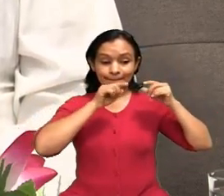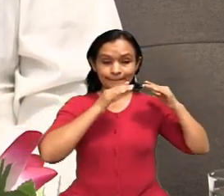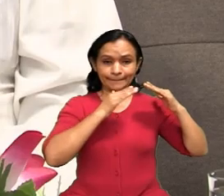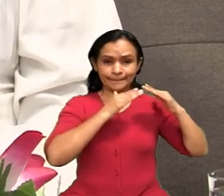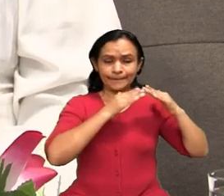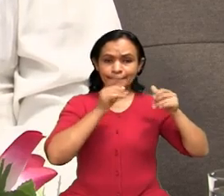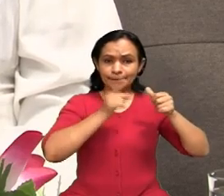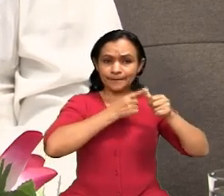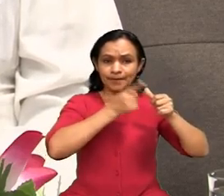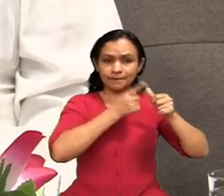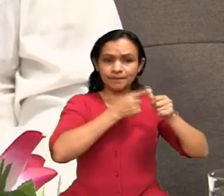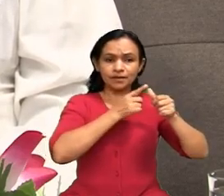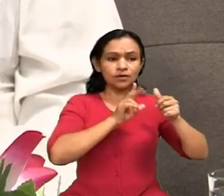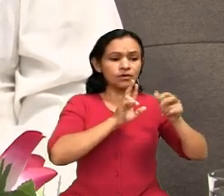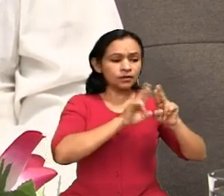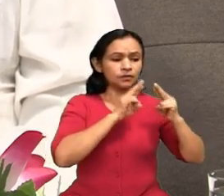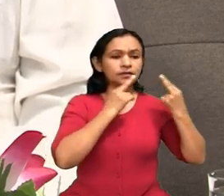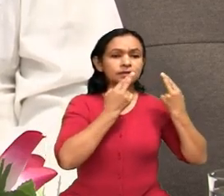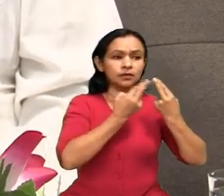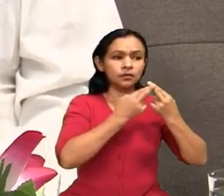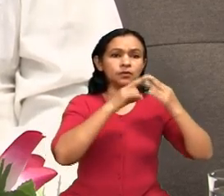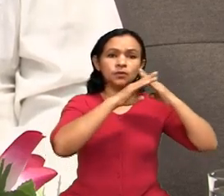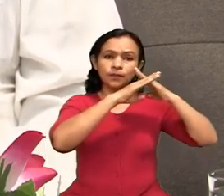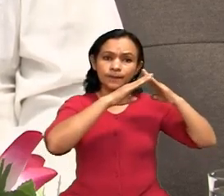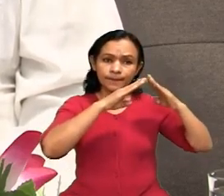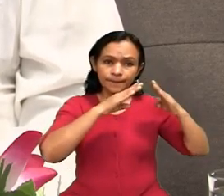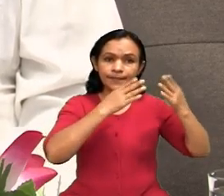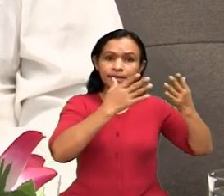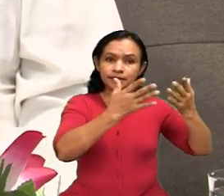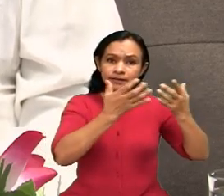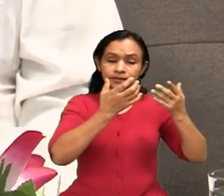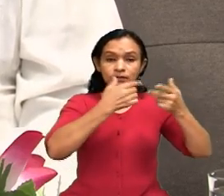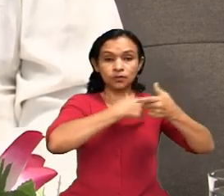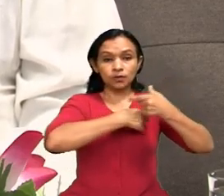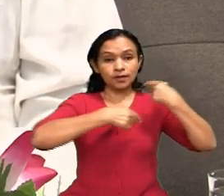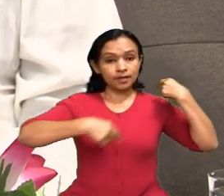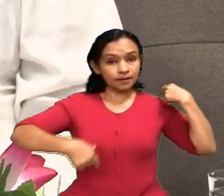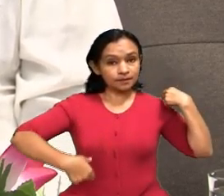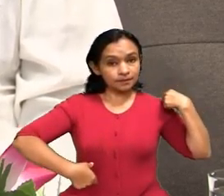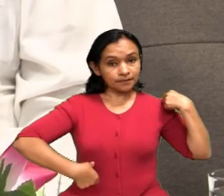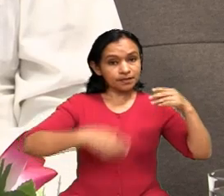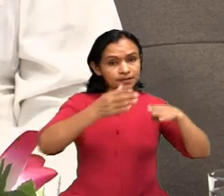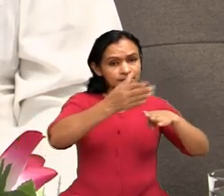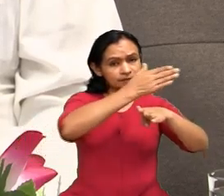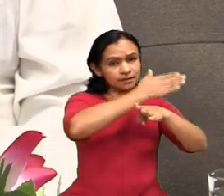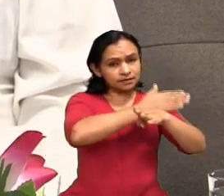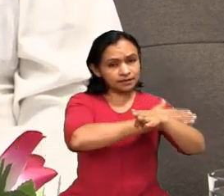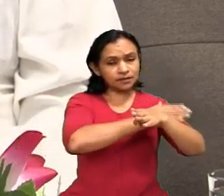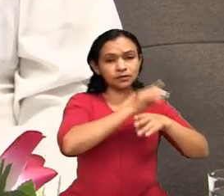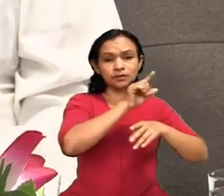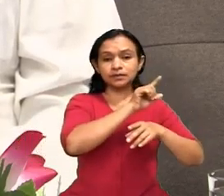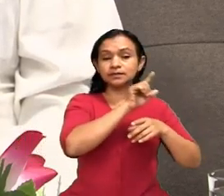establecer pláticas de paz con el presidente de la República,